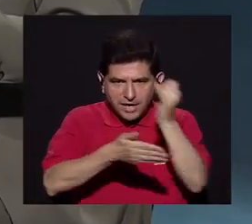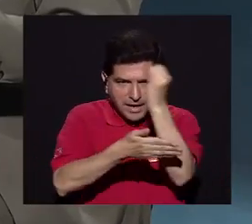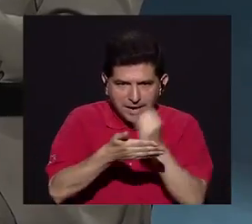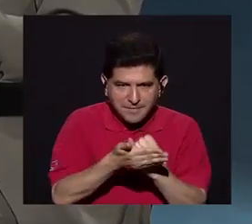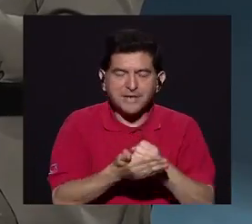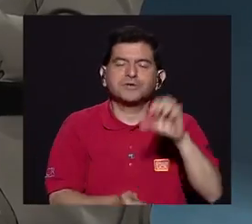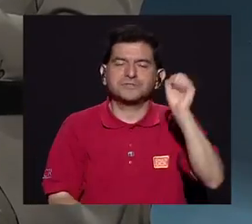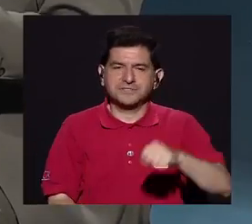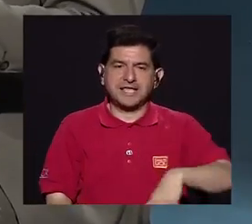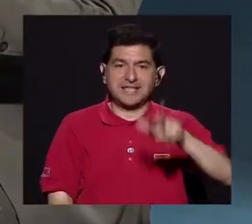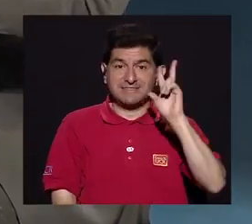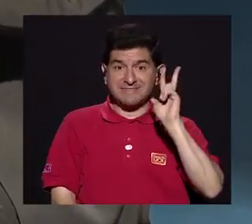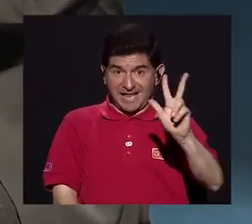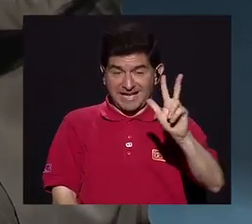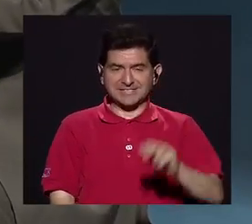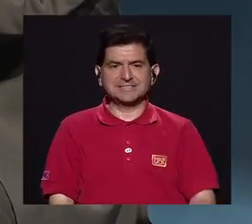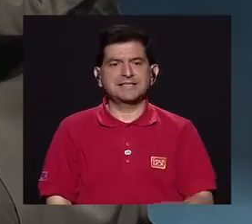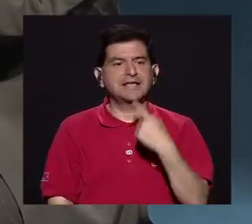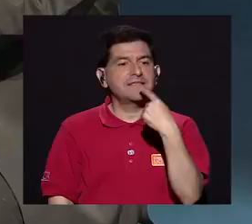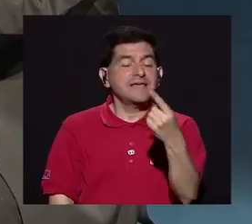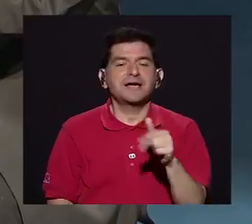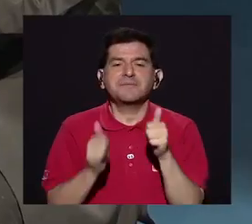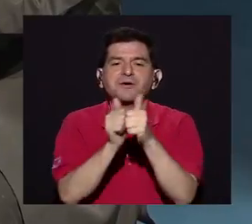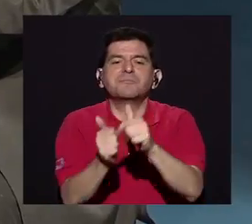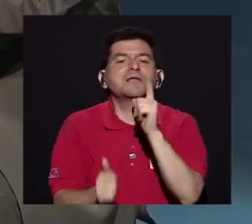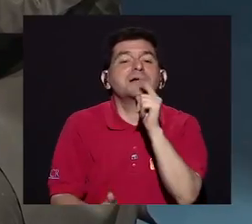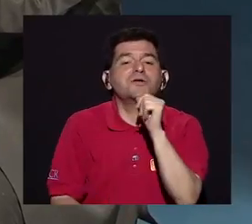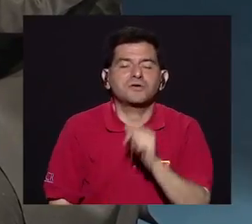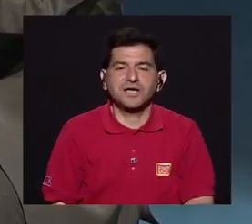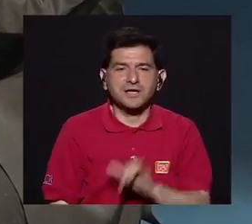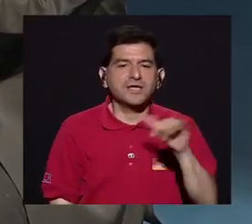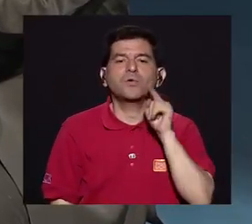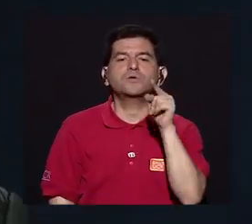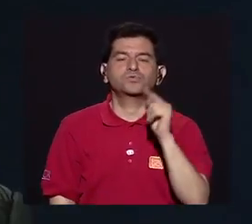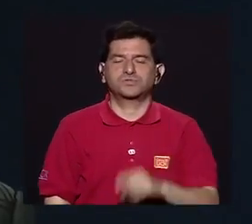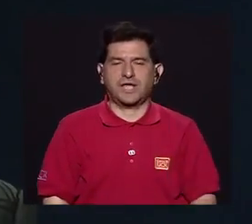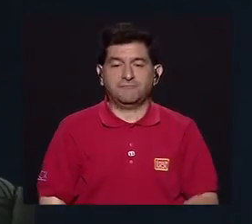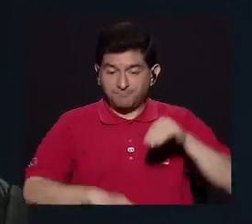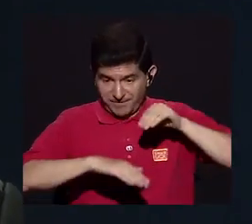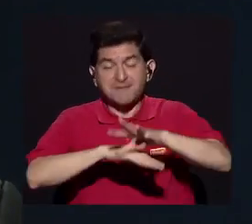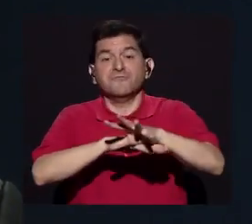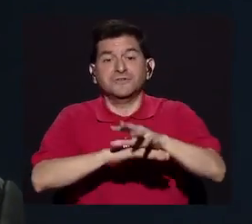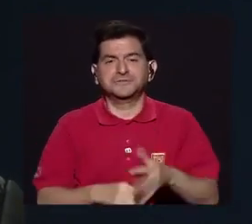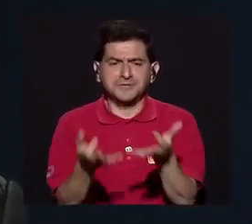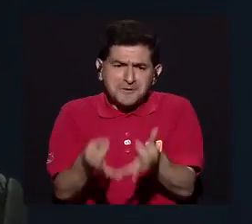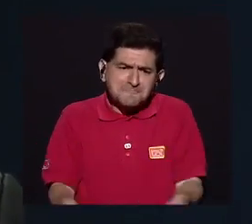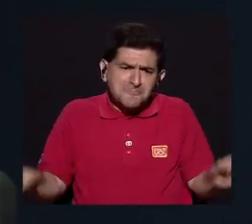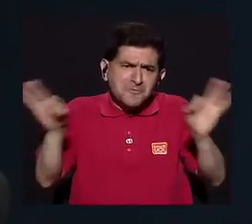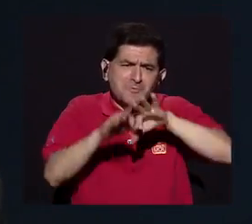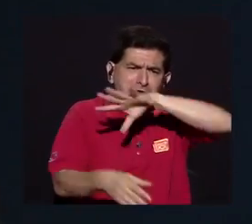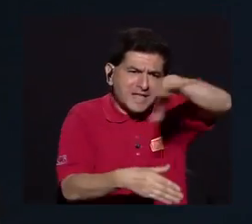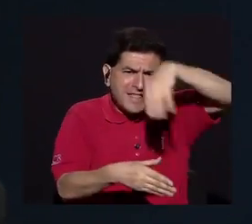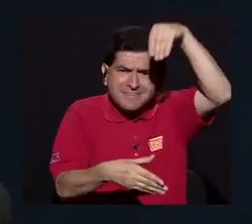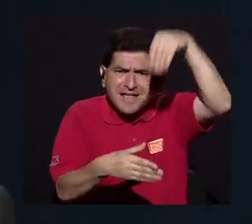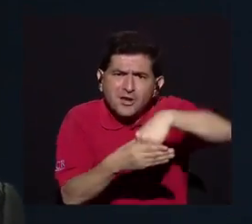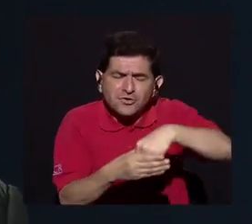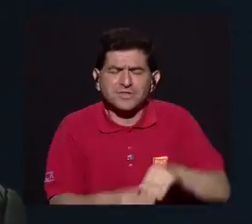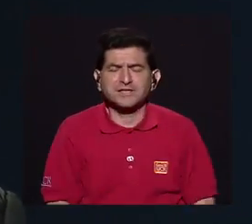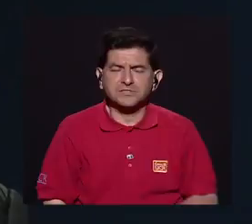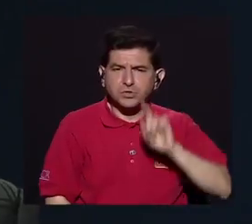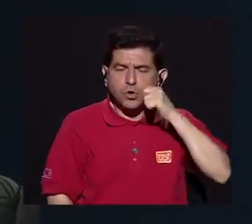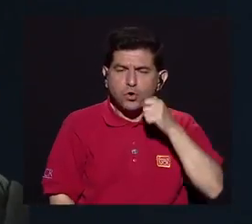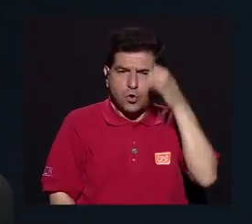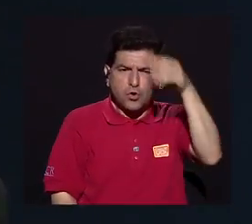3, dime con quién andas y te diré quién eres. Las influencias. Es muy importante para mí el contexto en donde estés, los